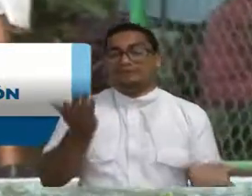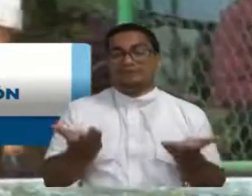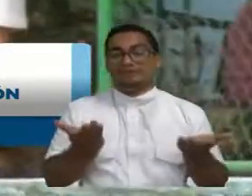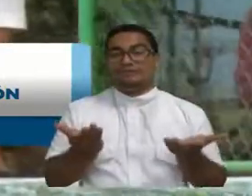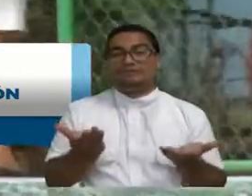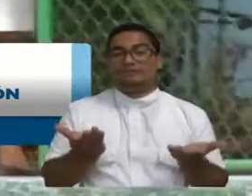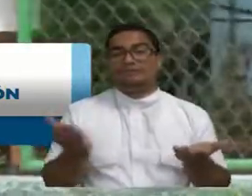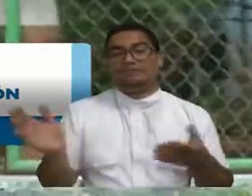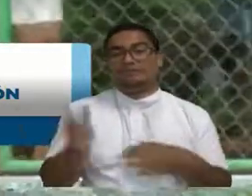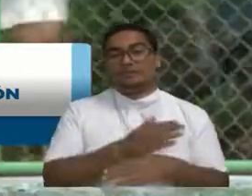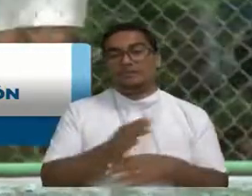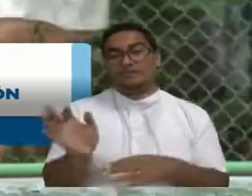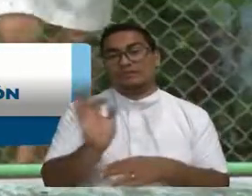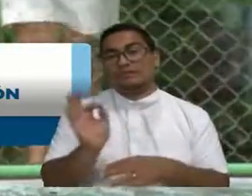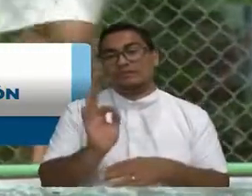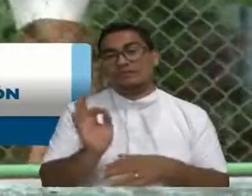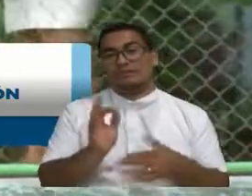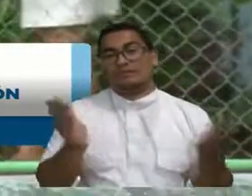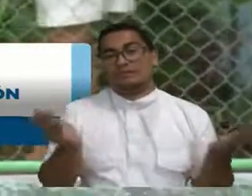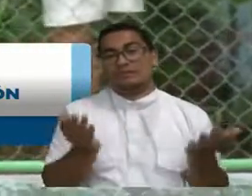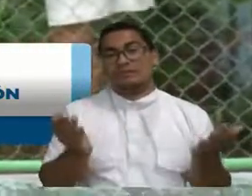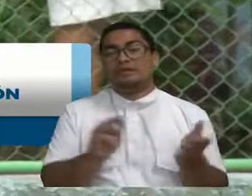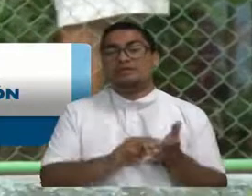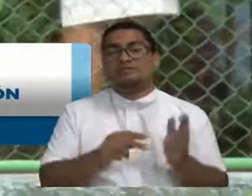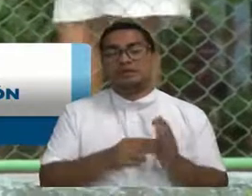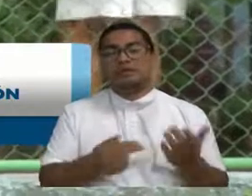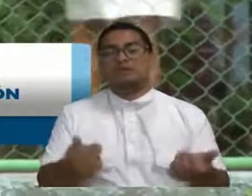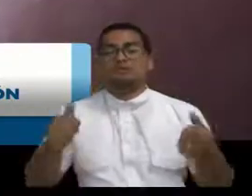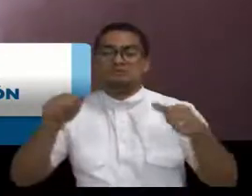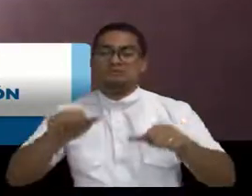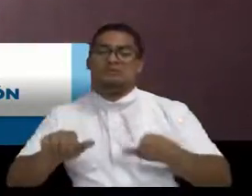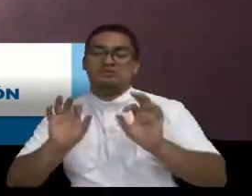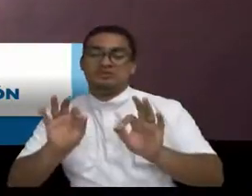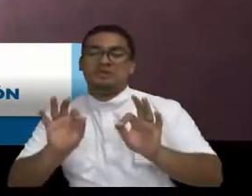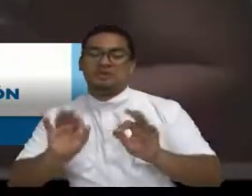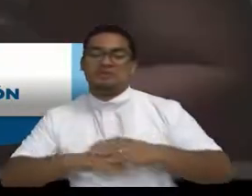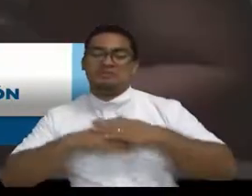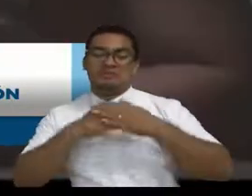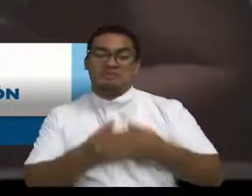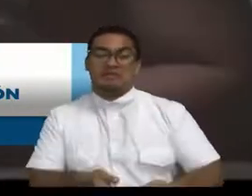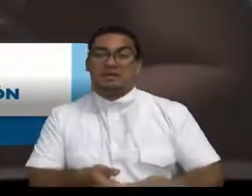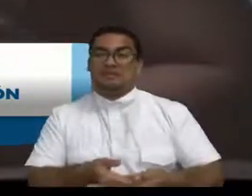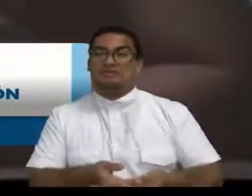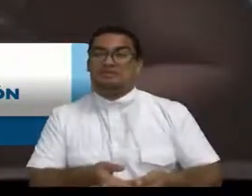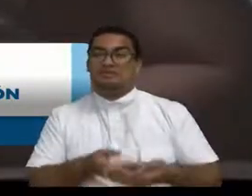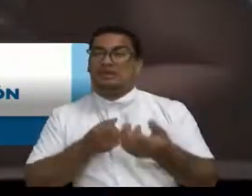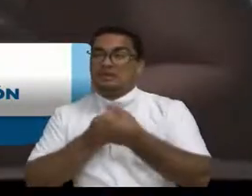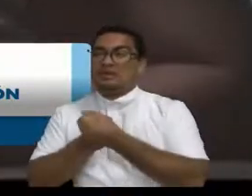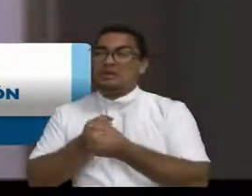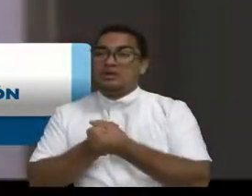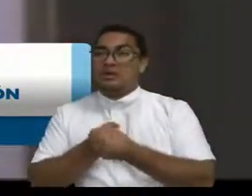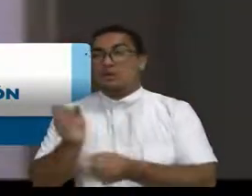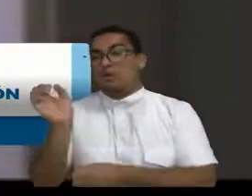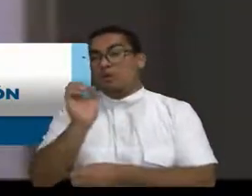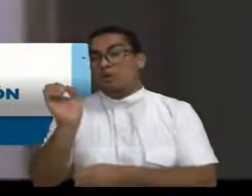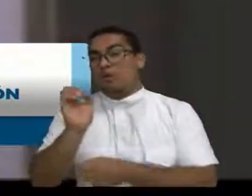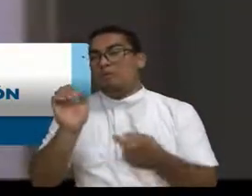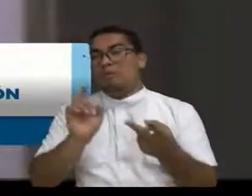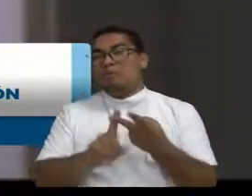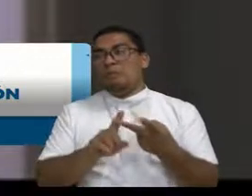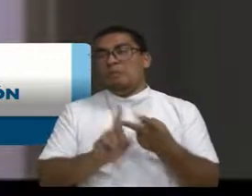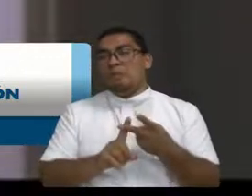Tiene otros hijos, ¿verdad?, que están de acuerdo con el embarazo y que apoyan a la madre con el nacimiento del otro hijo, o tiene otros hijos que no